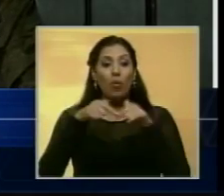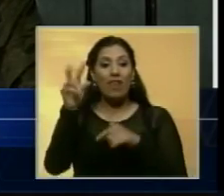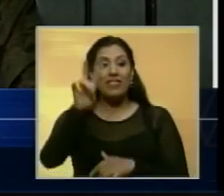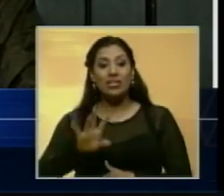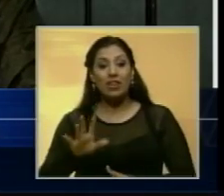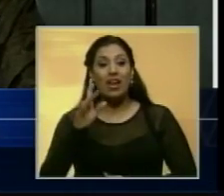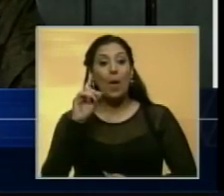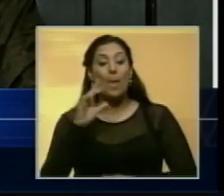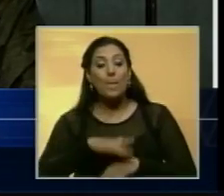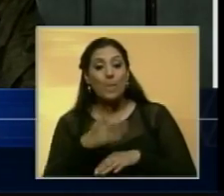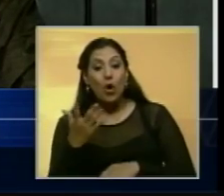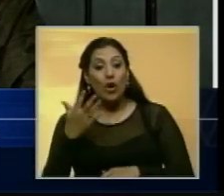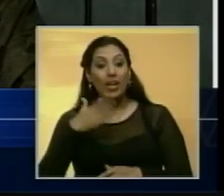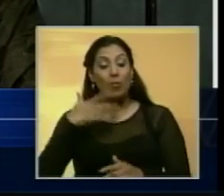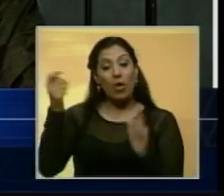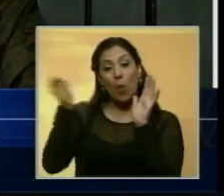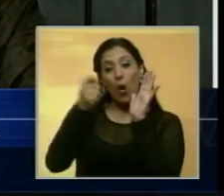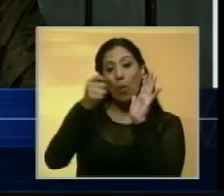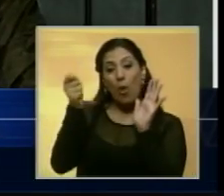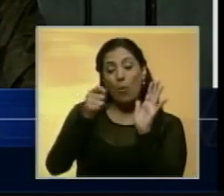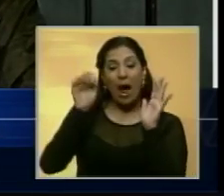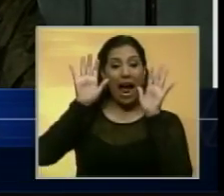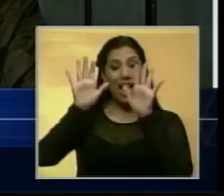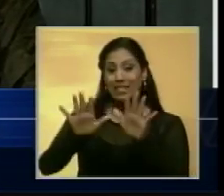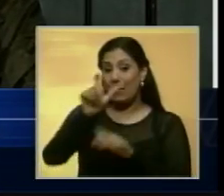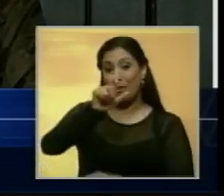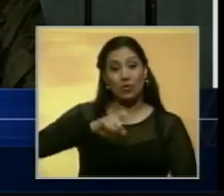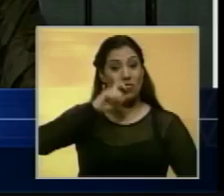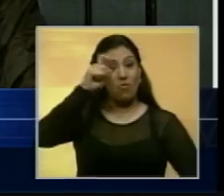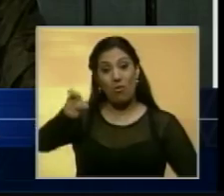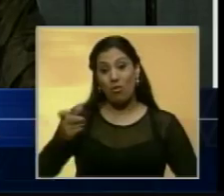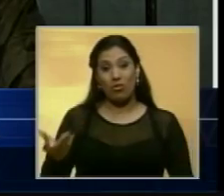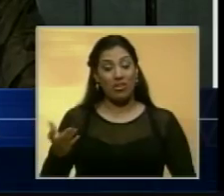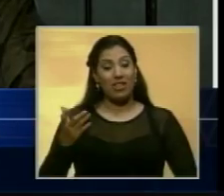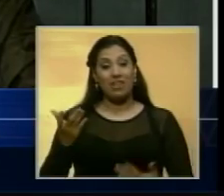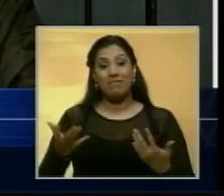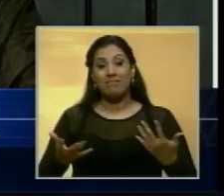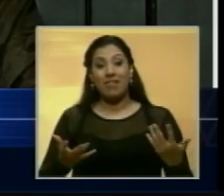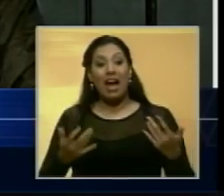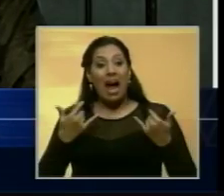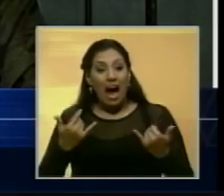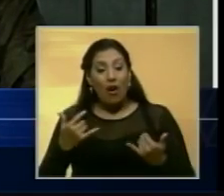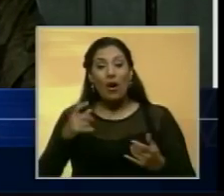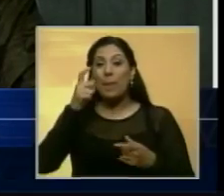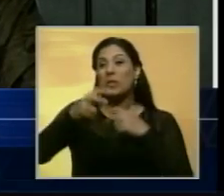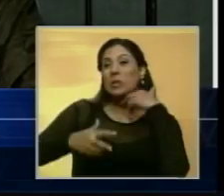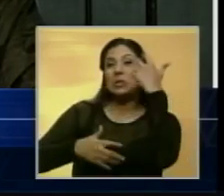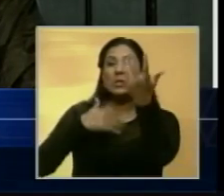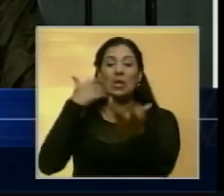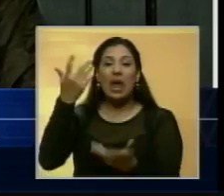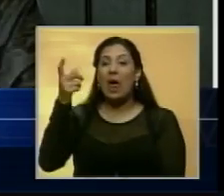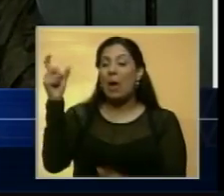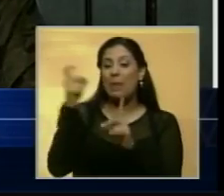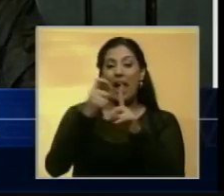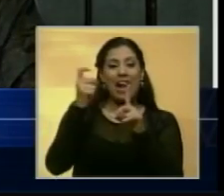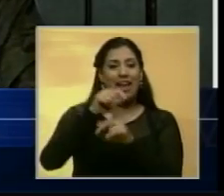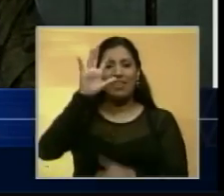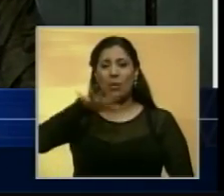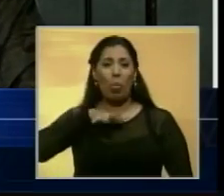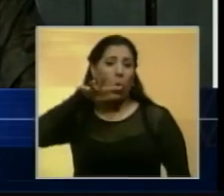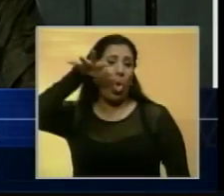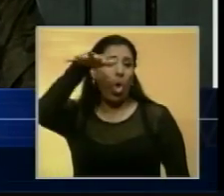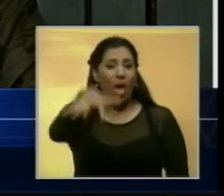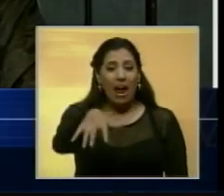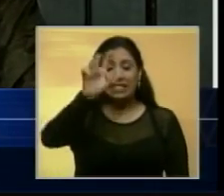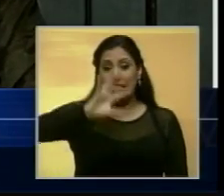Venezuela, porque lo van a abuchear, lo van a cacerolar, le van a expresar verbalmente el repudio